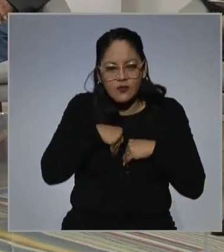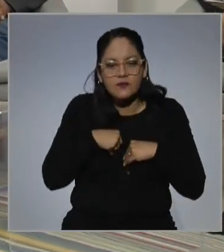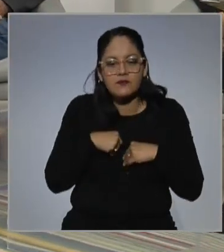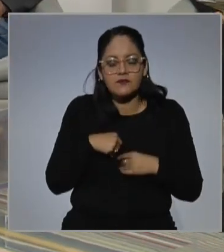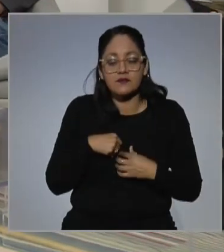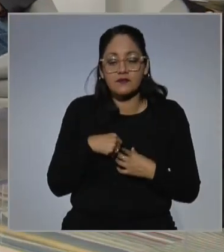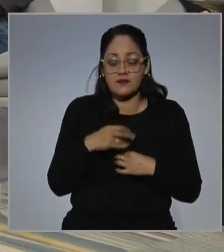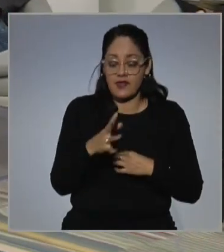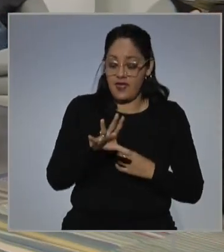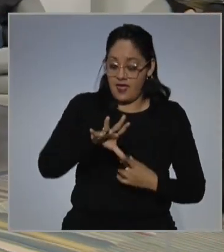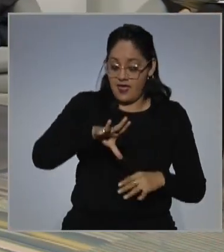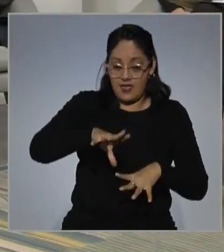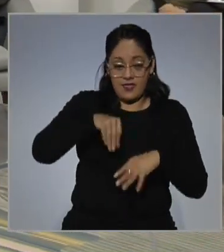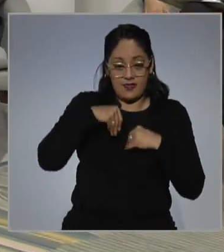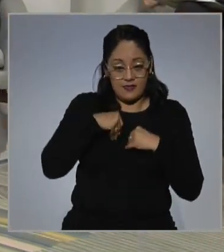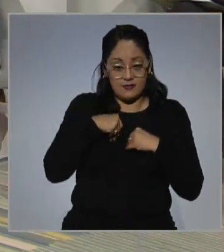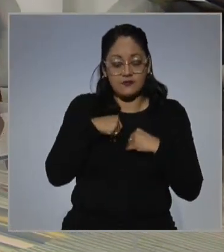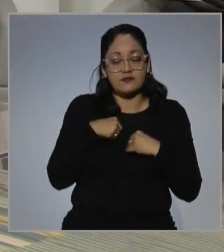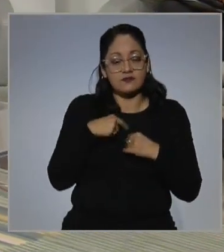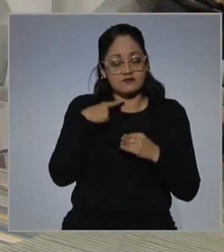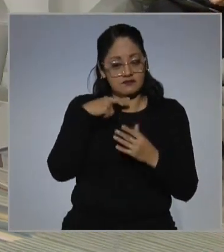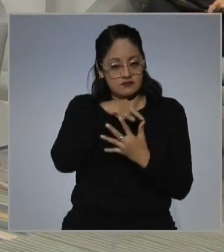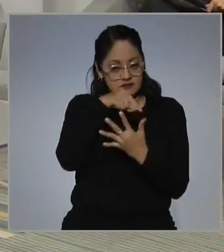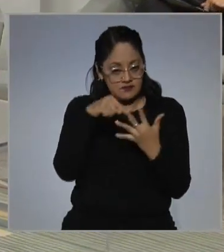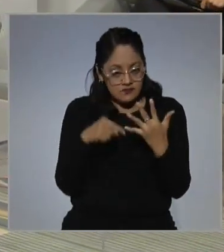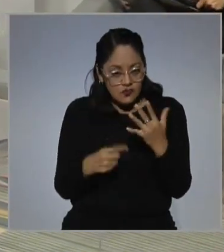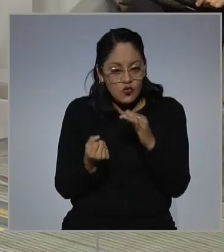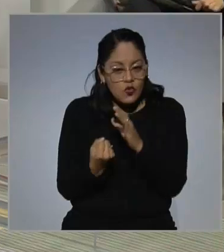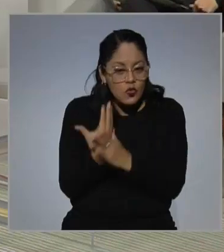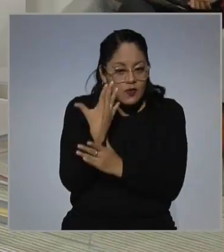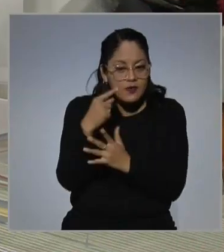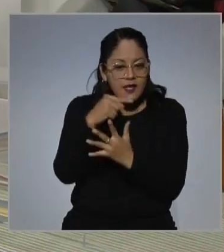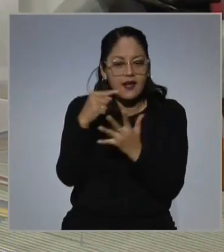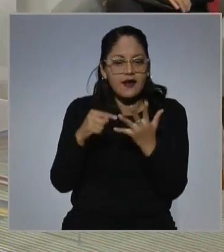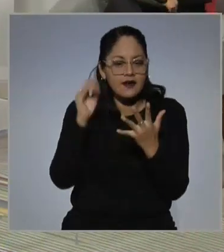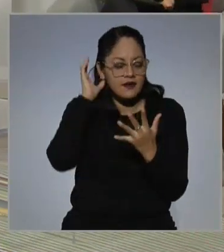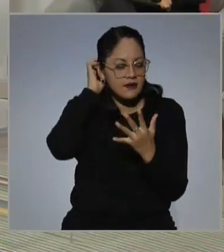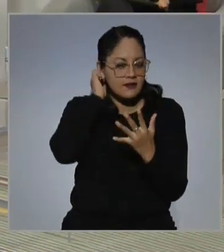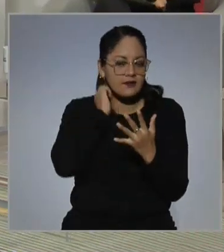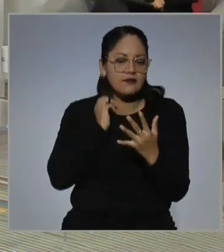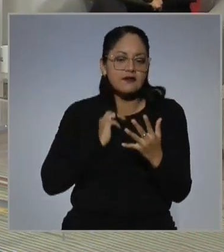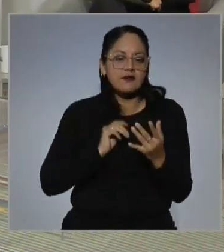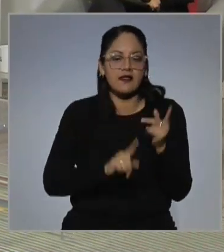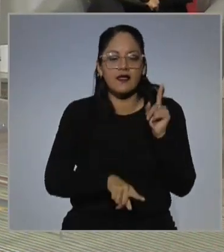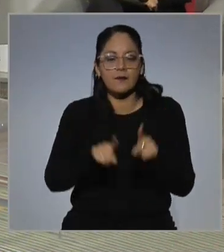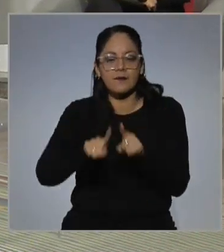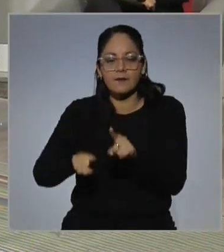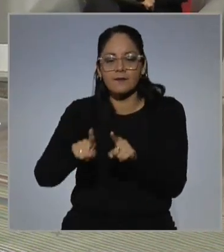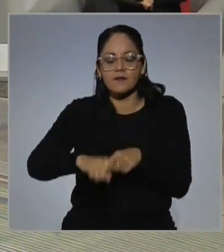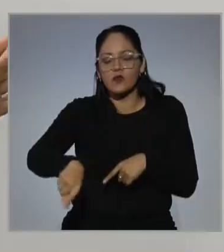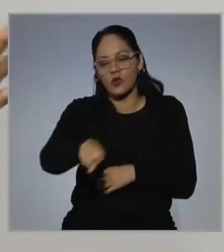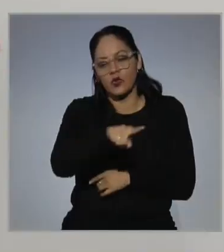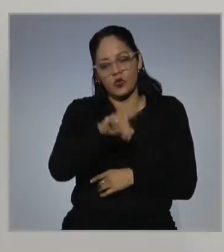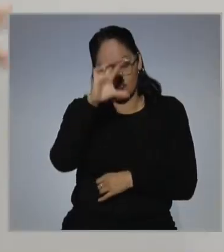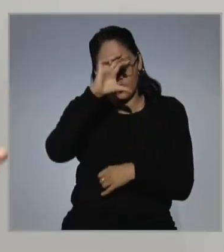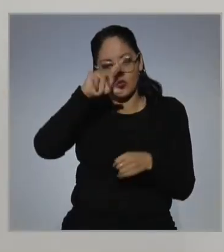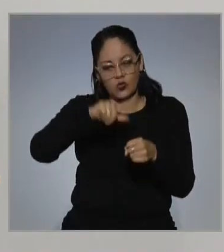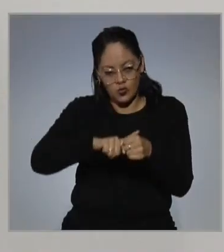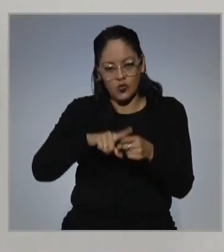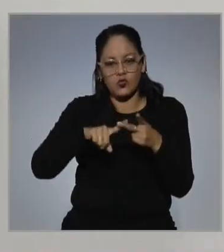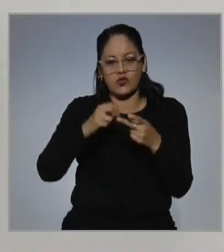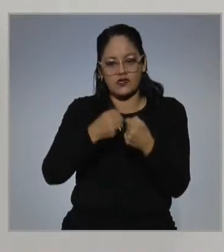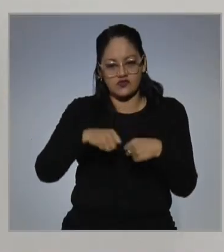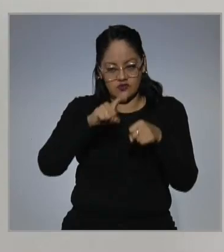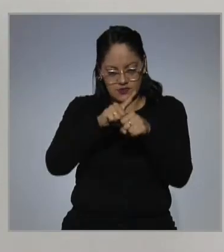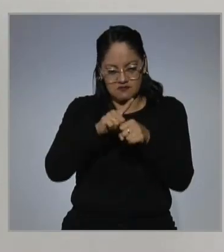la adopción de elementos o de nuevos elementos depende exclusivamente de la cultura, de la